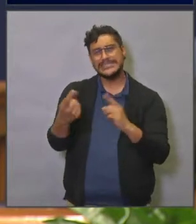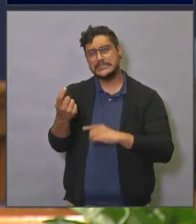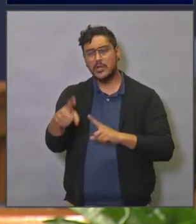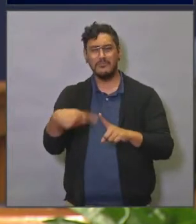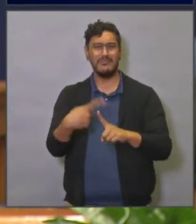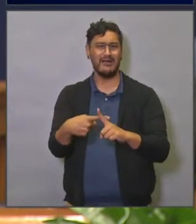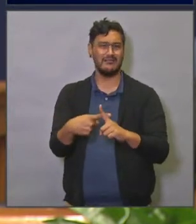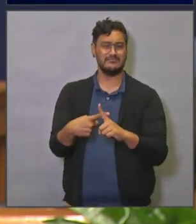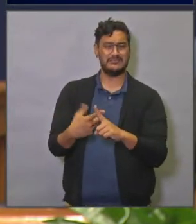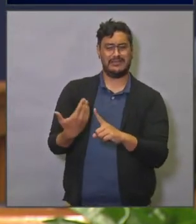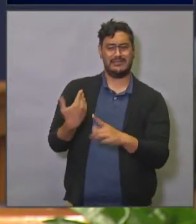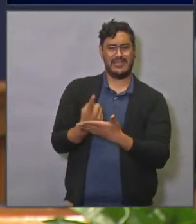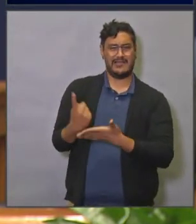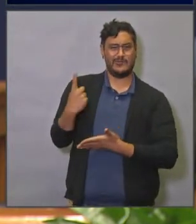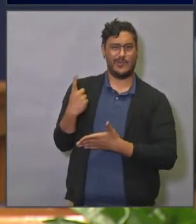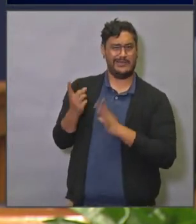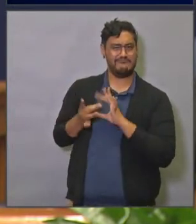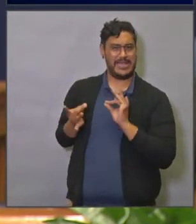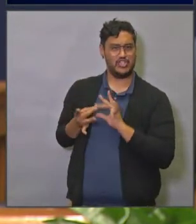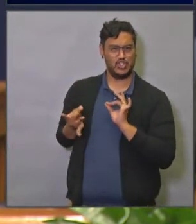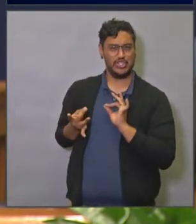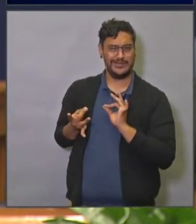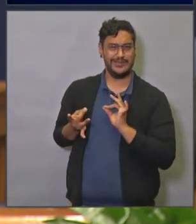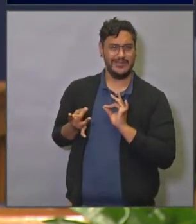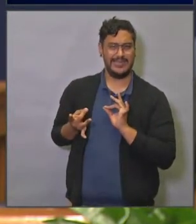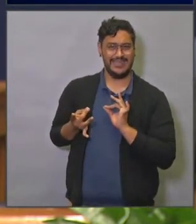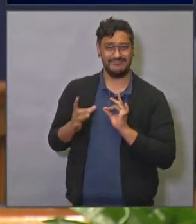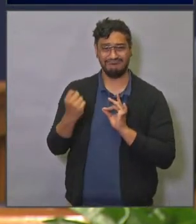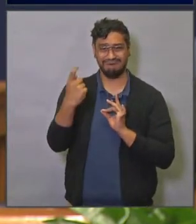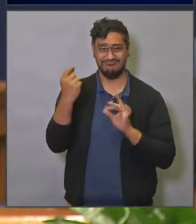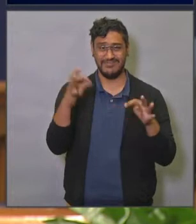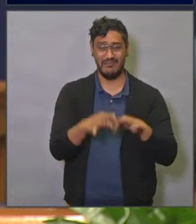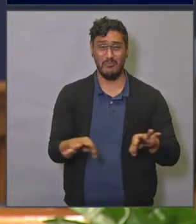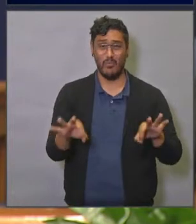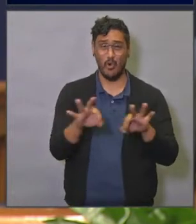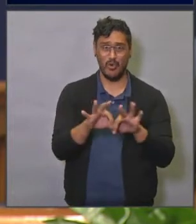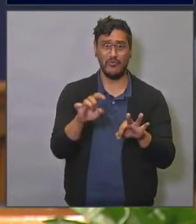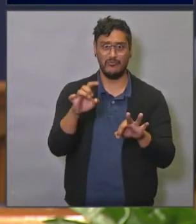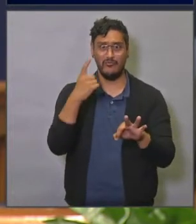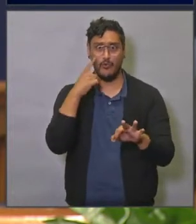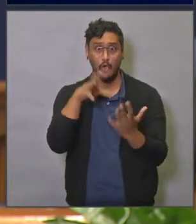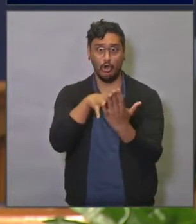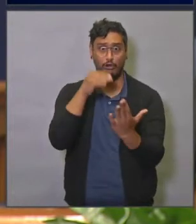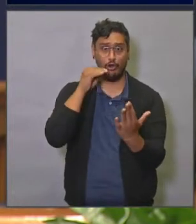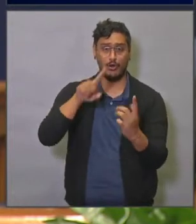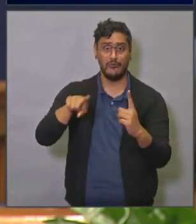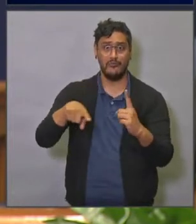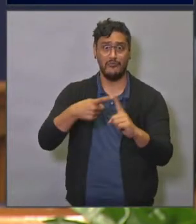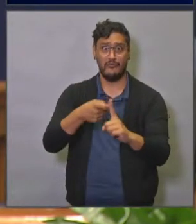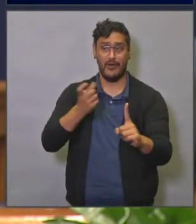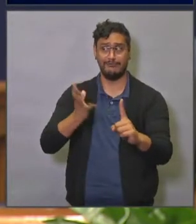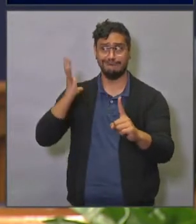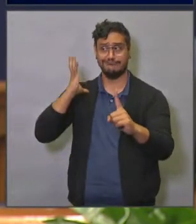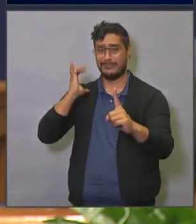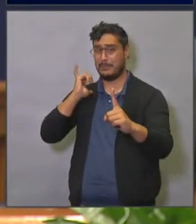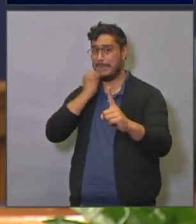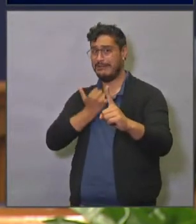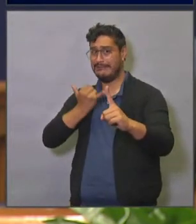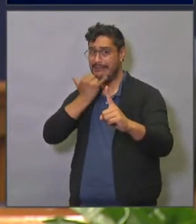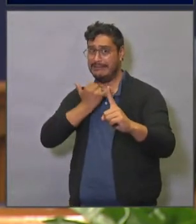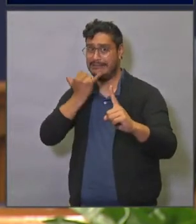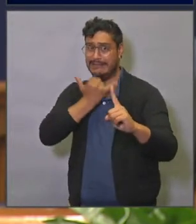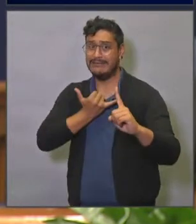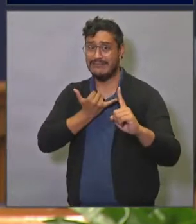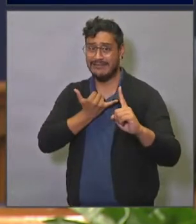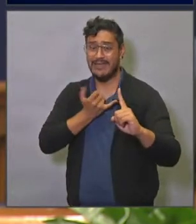la semana pasada y la importancia de aprender de nuestro reciente pasado, de tomar acciones que